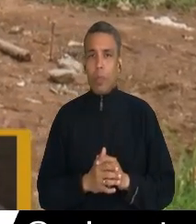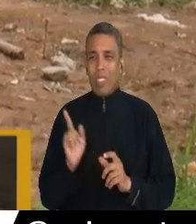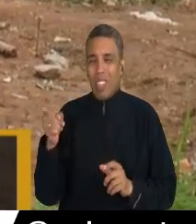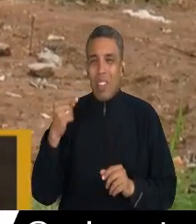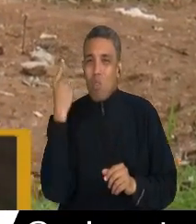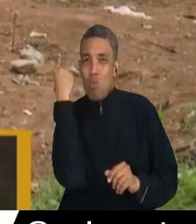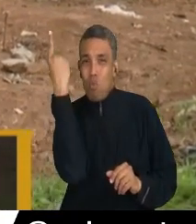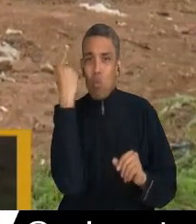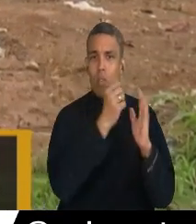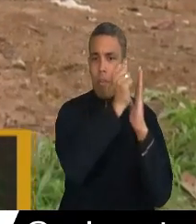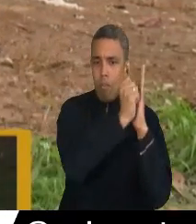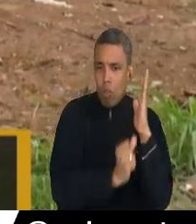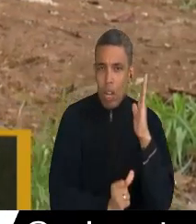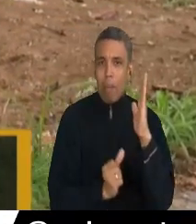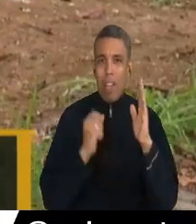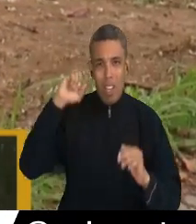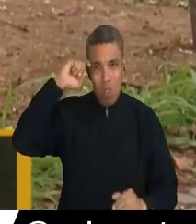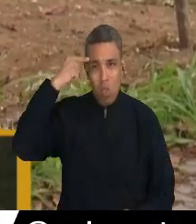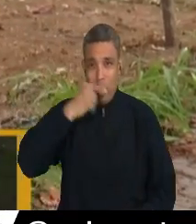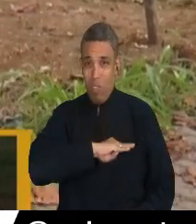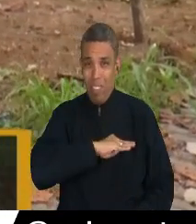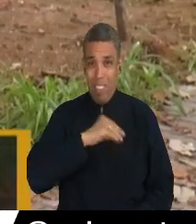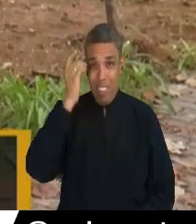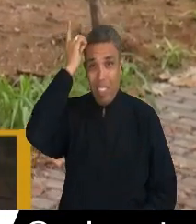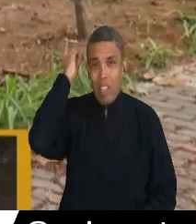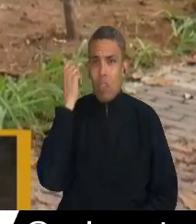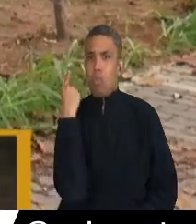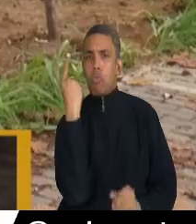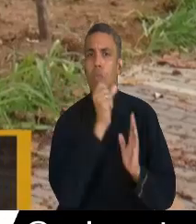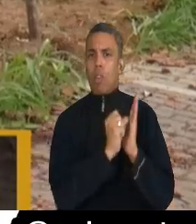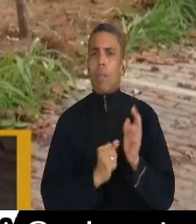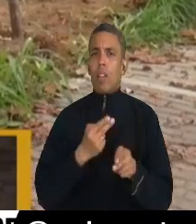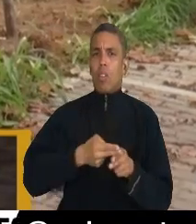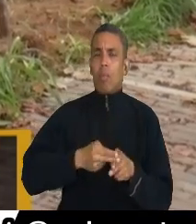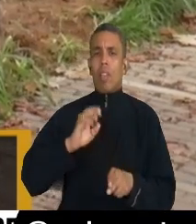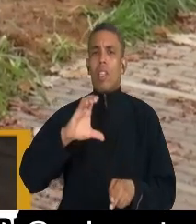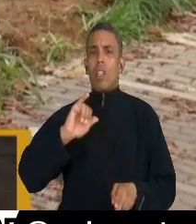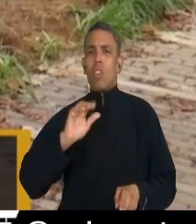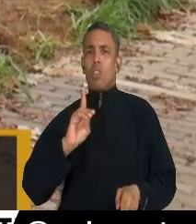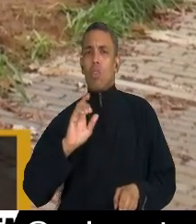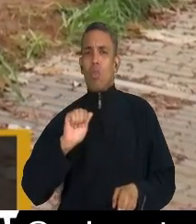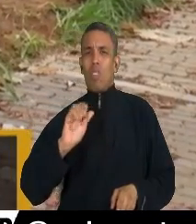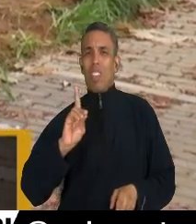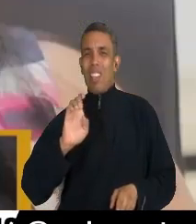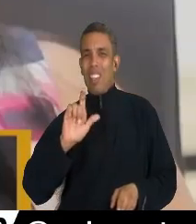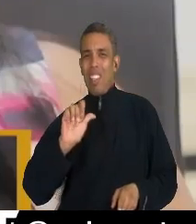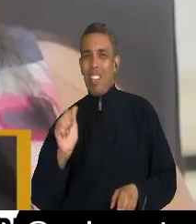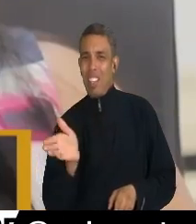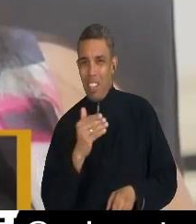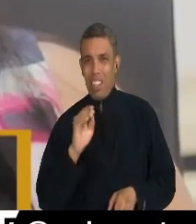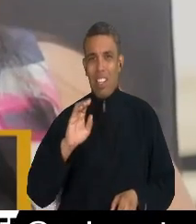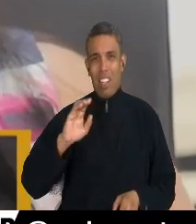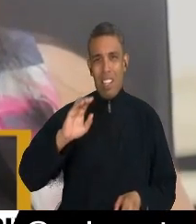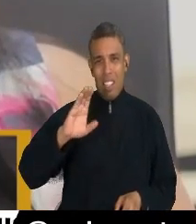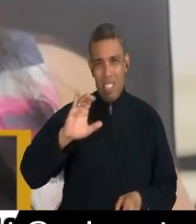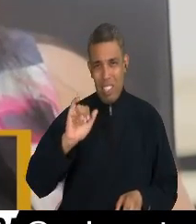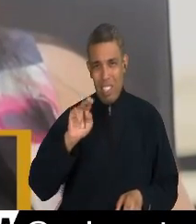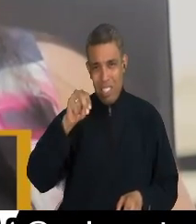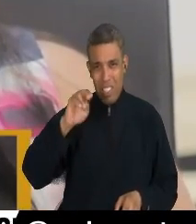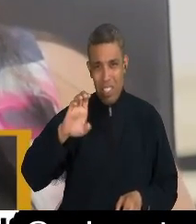poco drásticas con la policía o con casos que se den con el SMAT, pero queremos hacer ese llamado a la comunidad de que